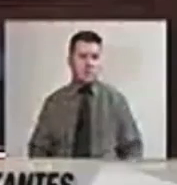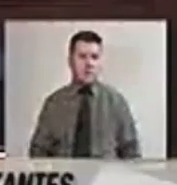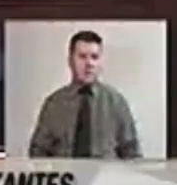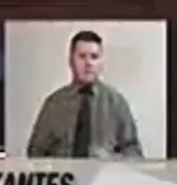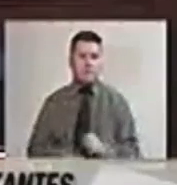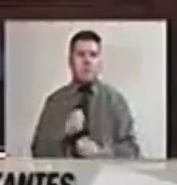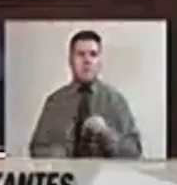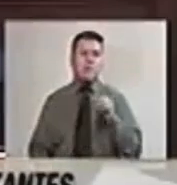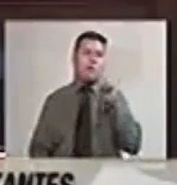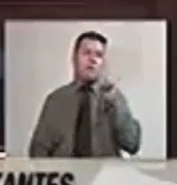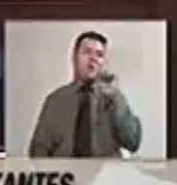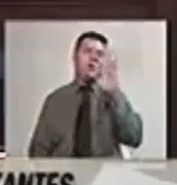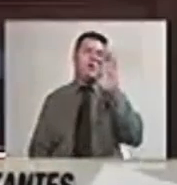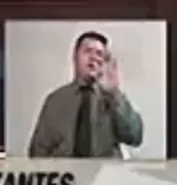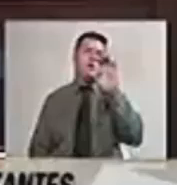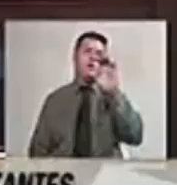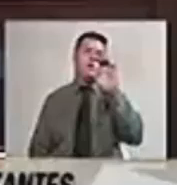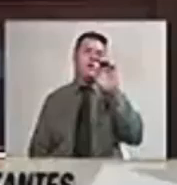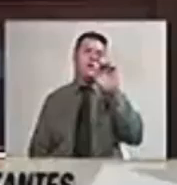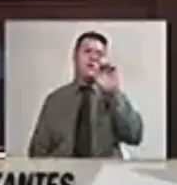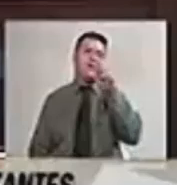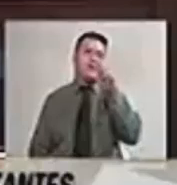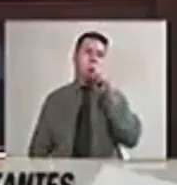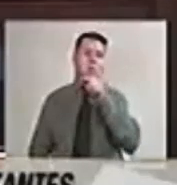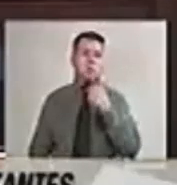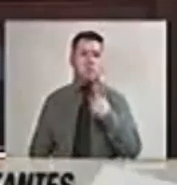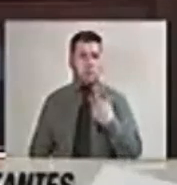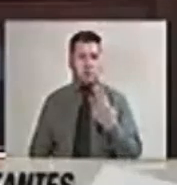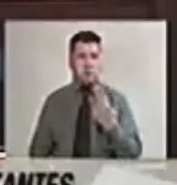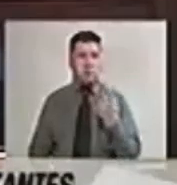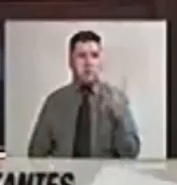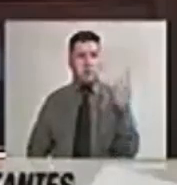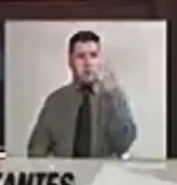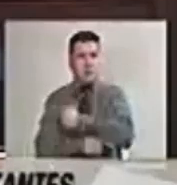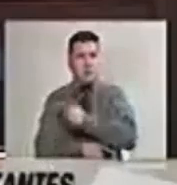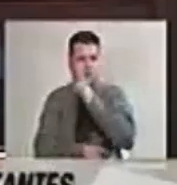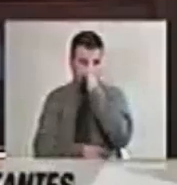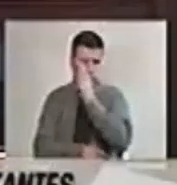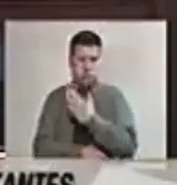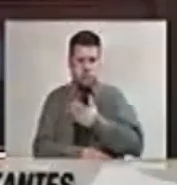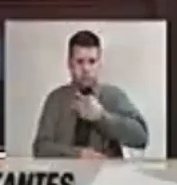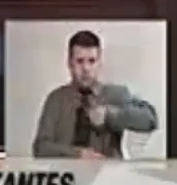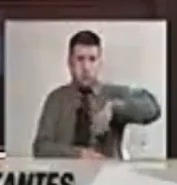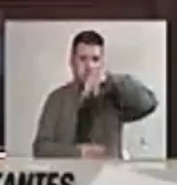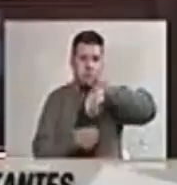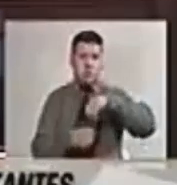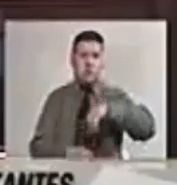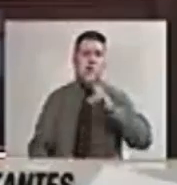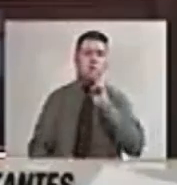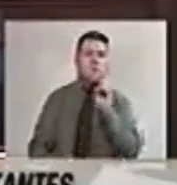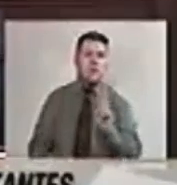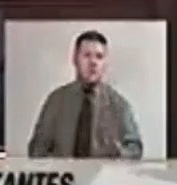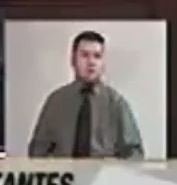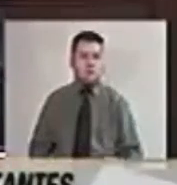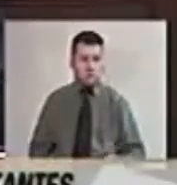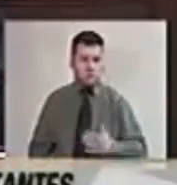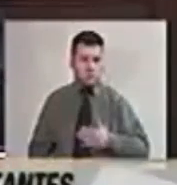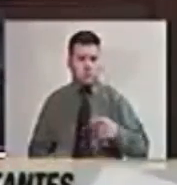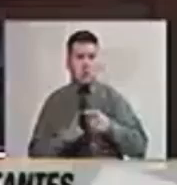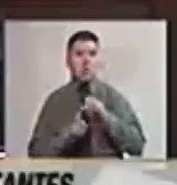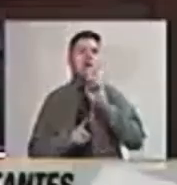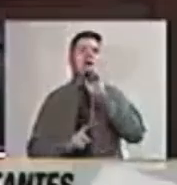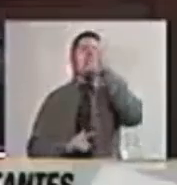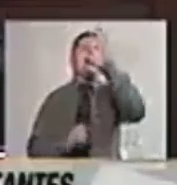desde 1810, después de 207 años, en un día tan emblemático para nosotros como venezolanos, de nuestro primer